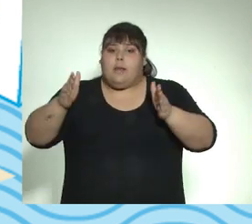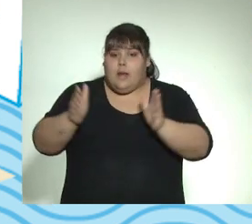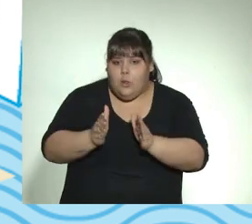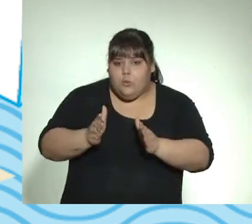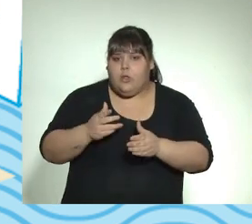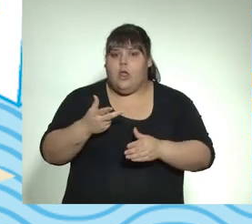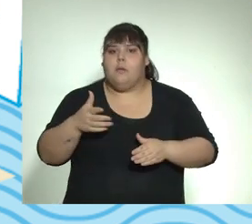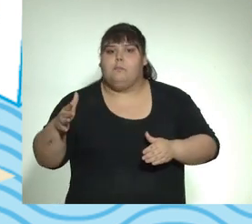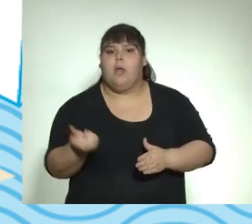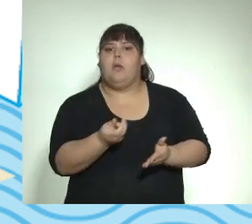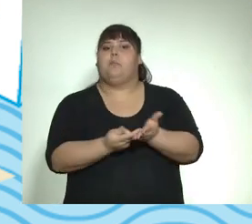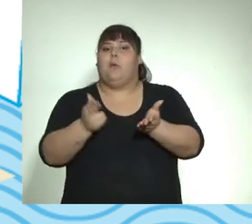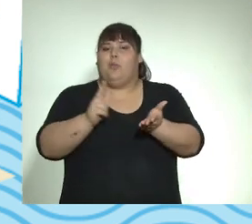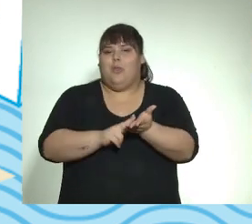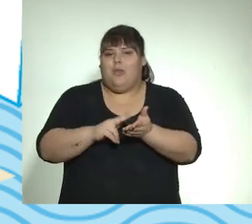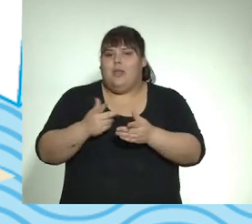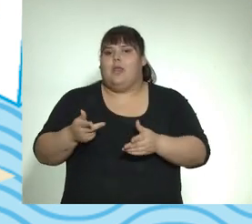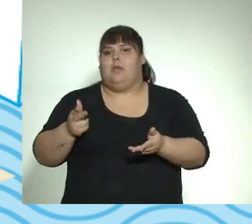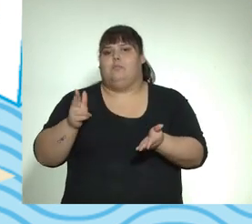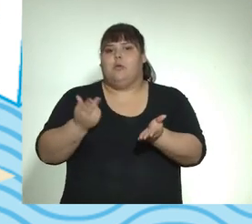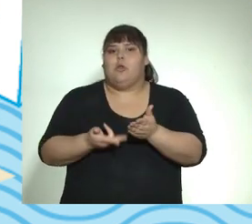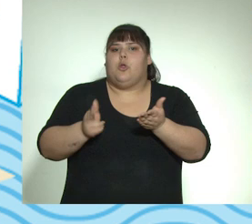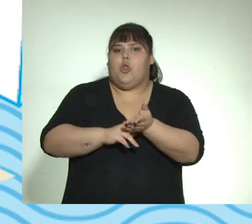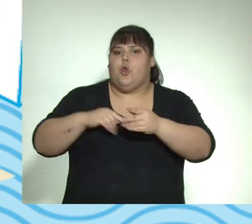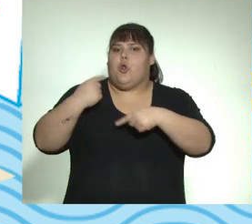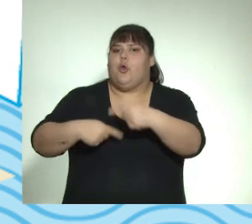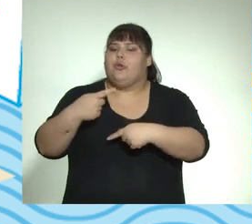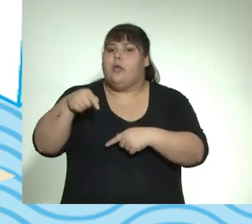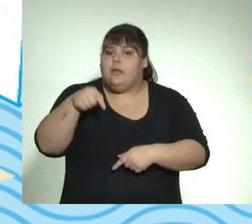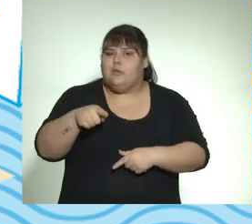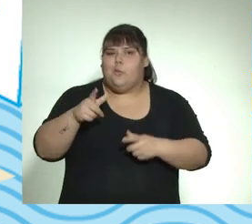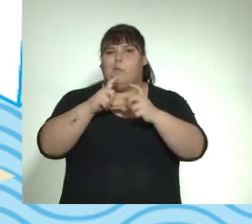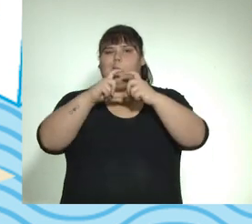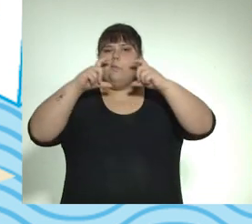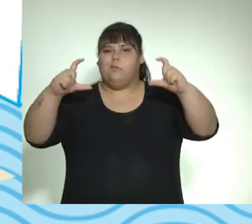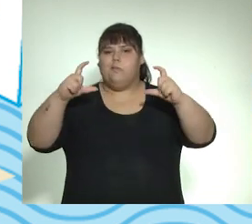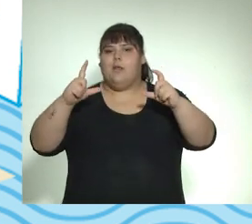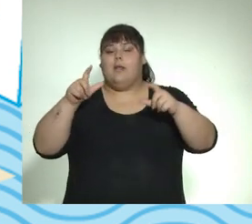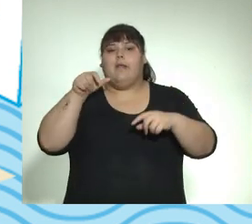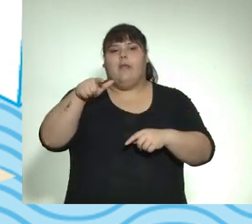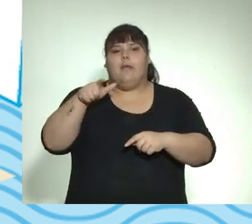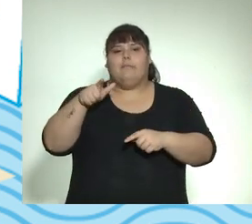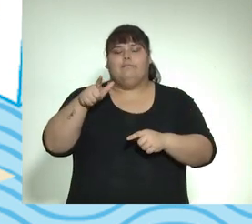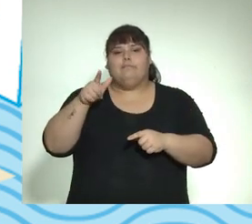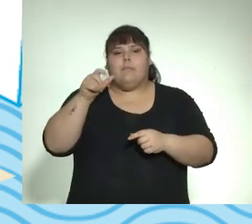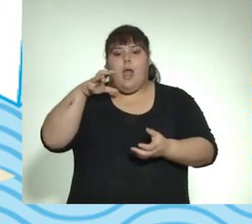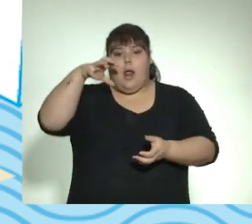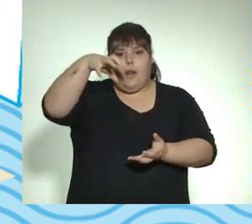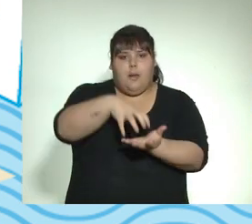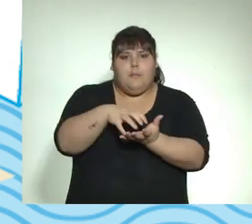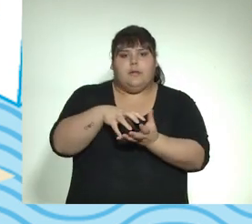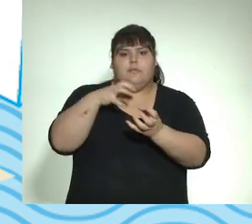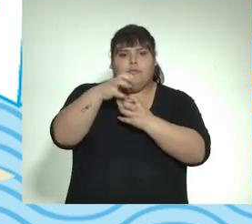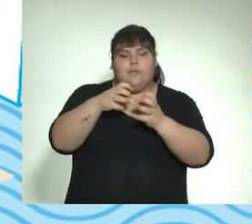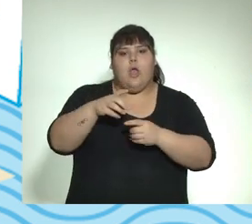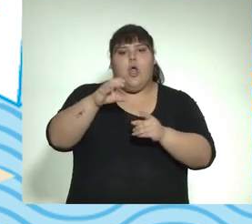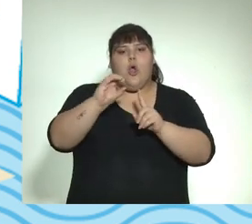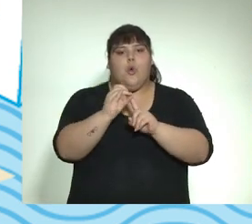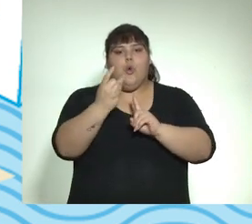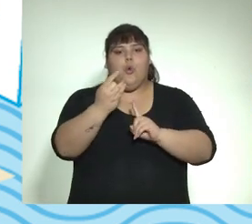Reducir, reciclar y reutilizar podría ser el lema que define a la empresa